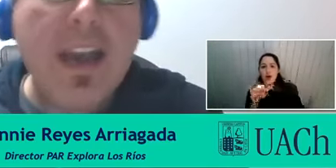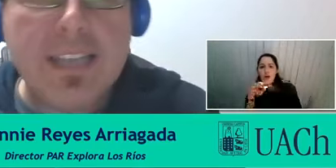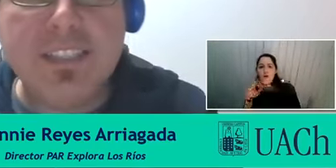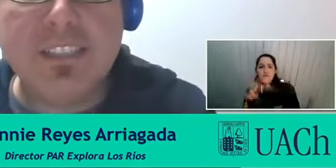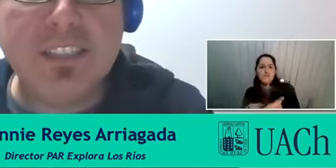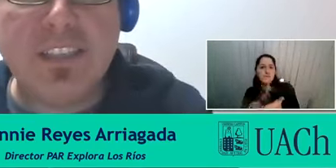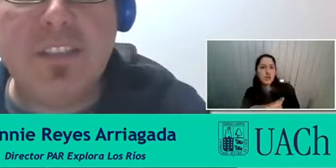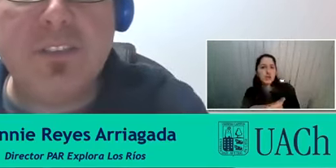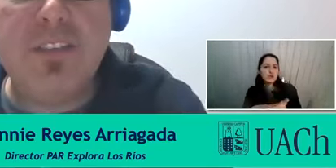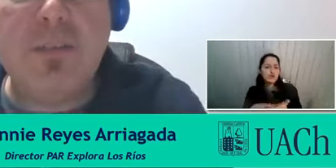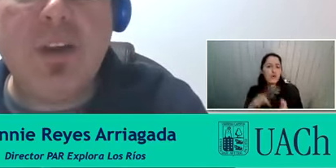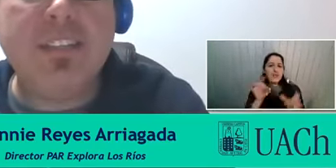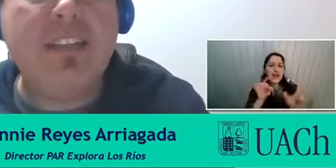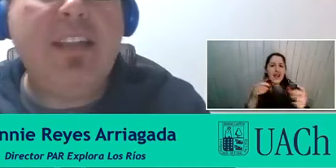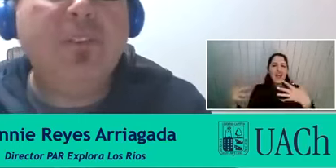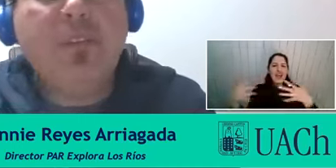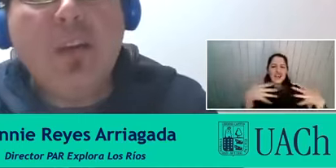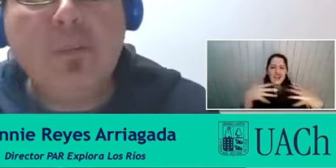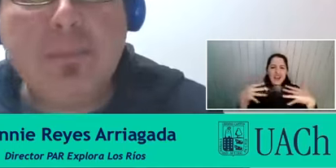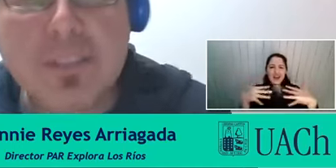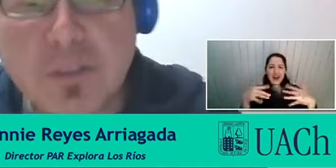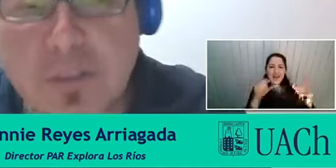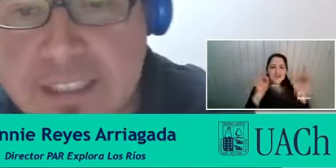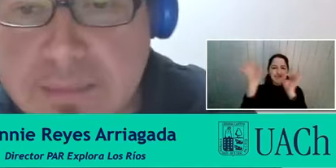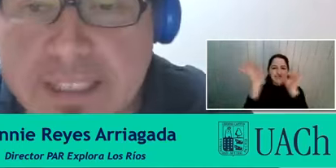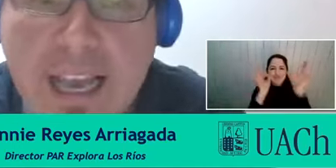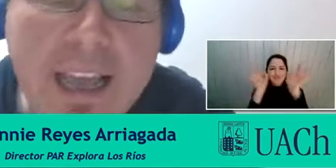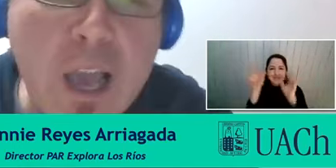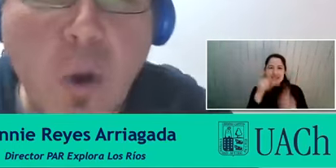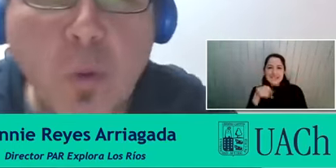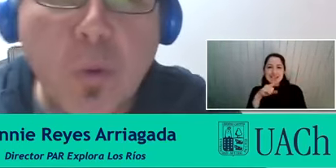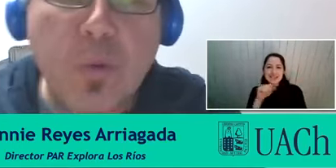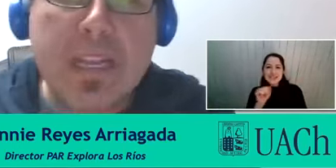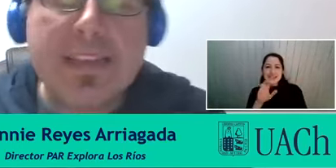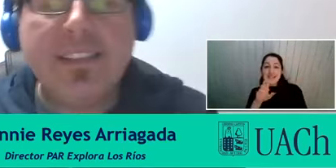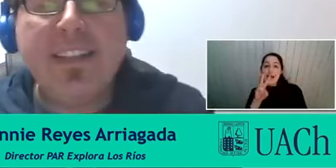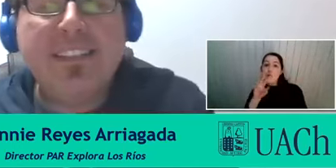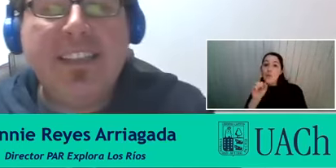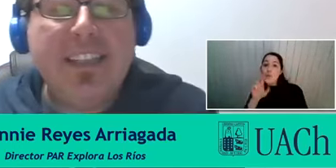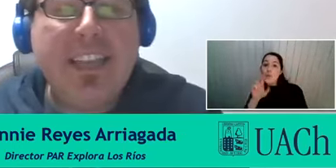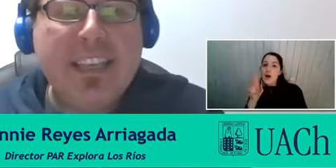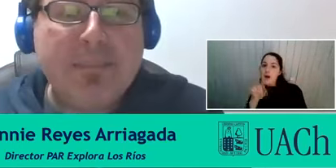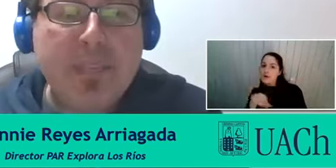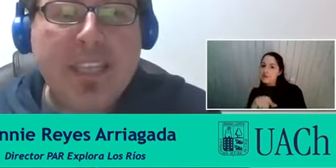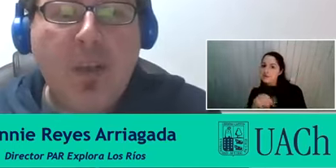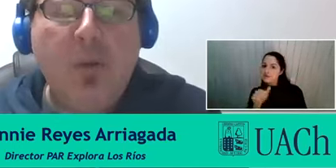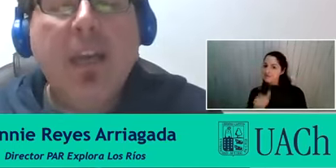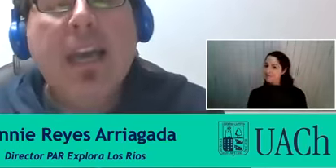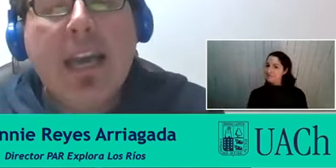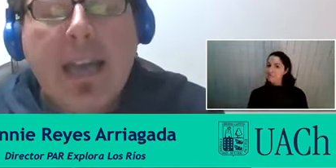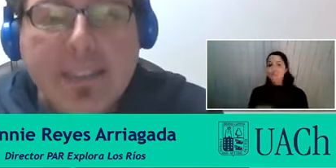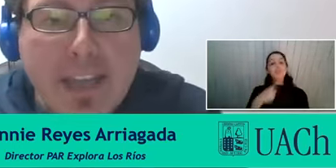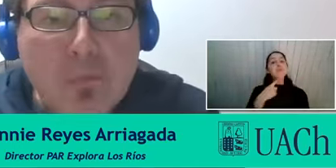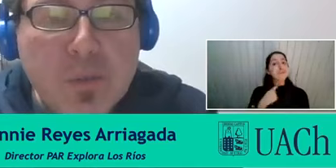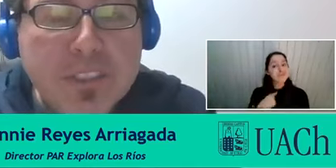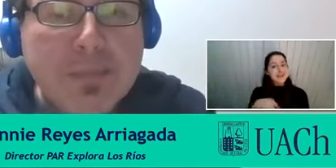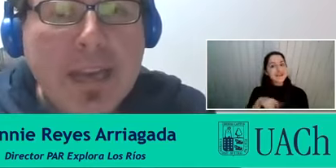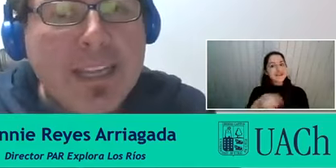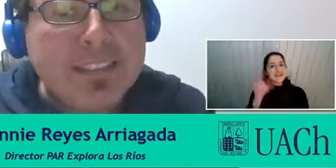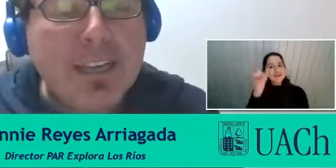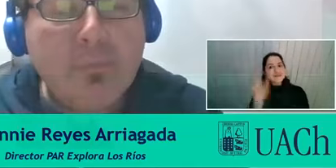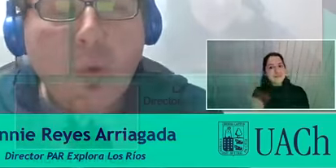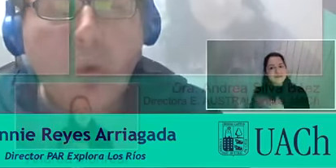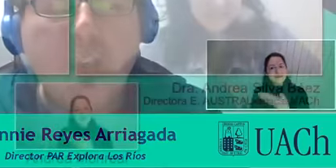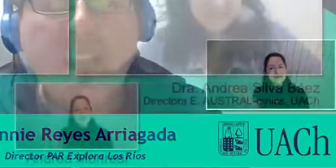poco hacia la ciencia ficción y vamos a estar hablando justamente sobre esta temática con un interesante invitado. Andrea,